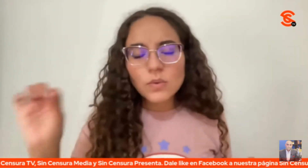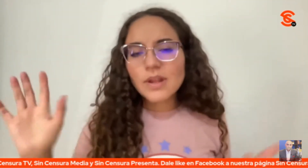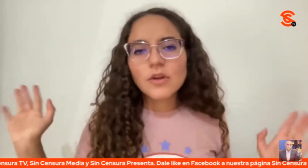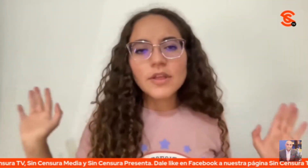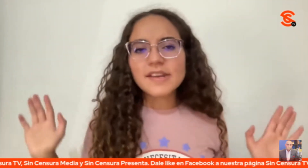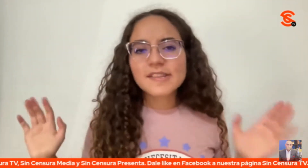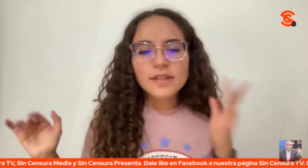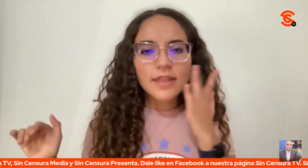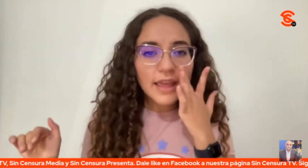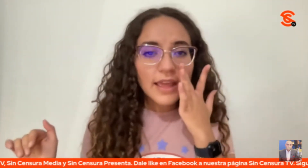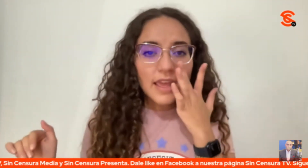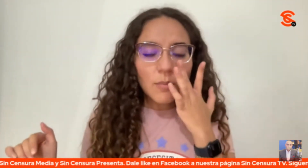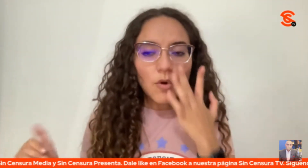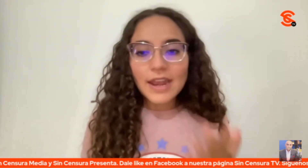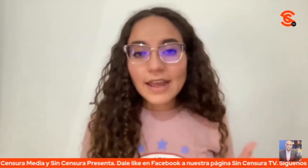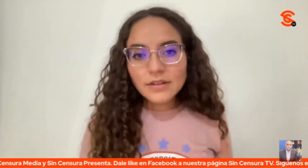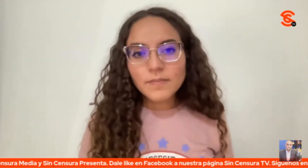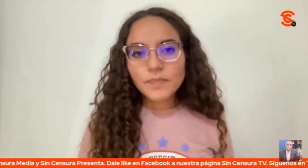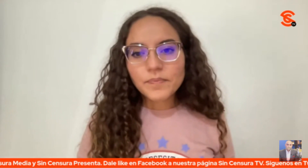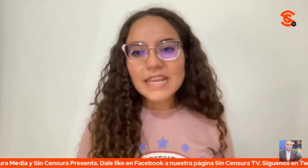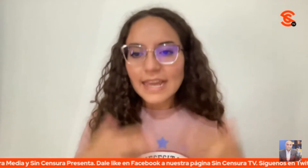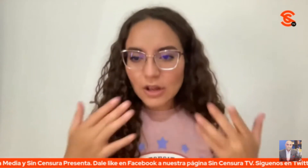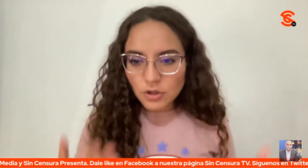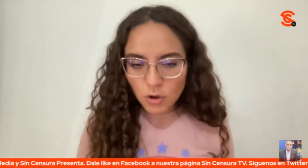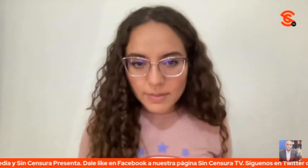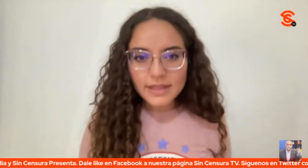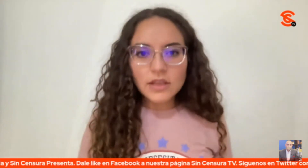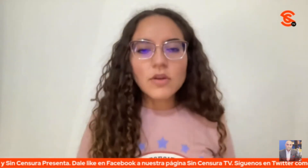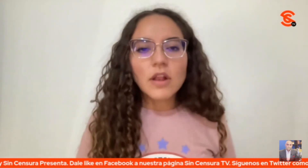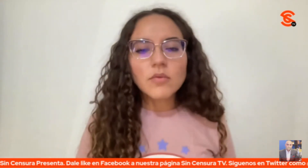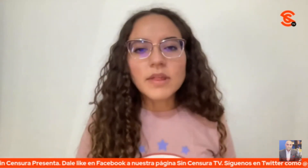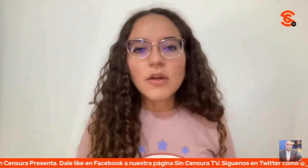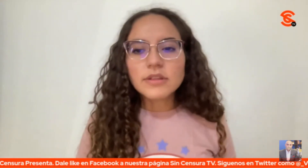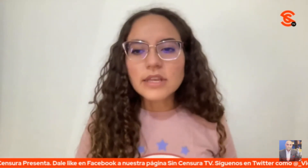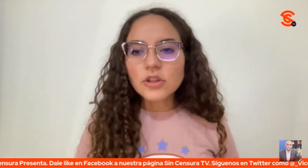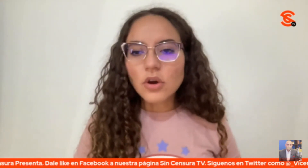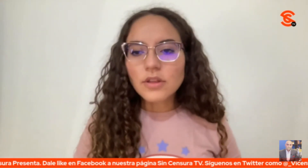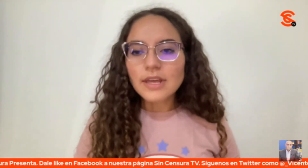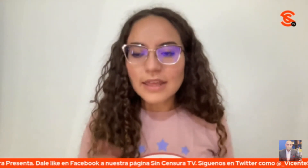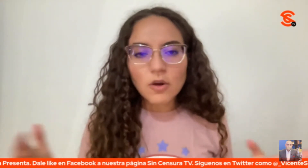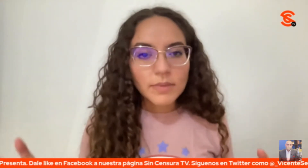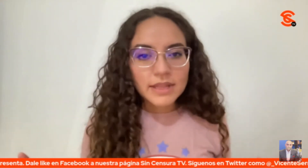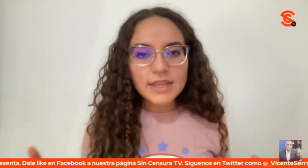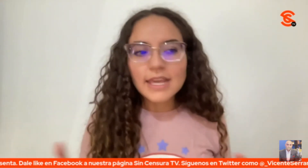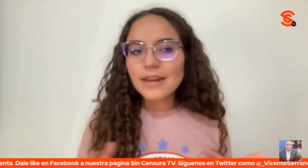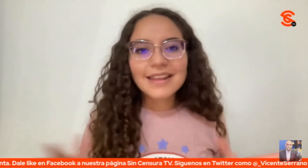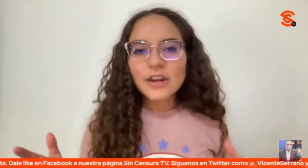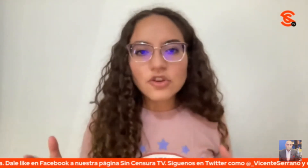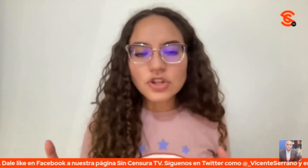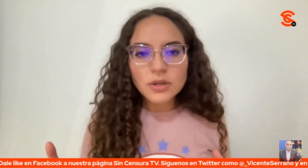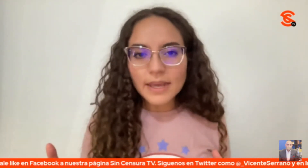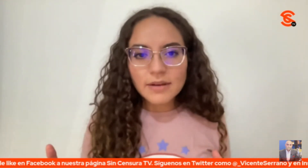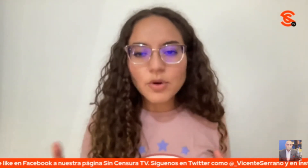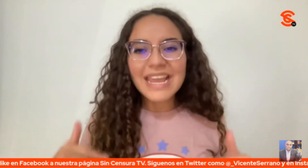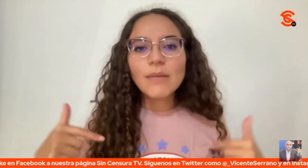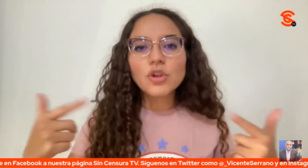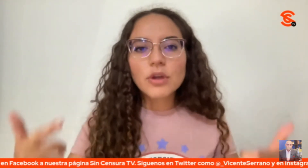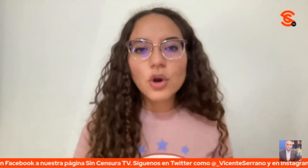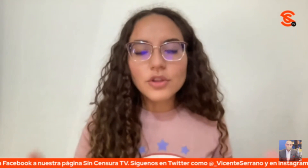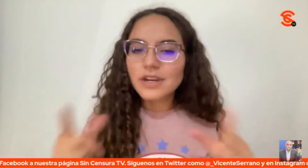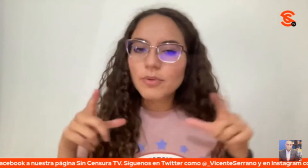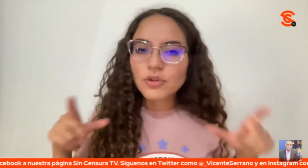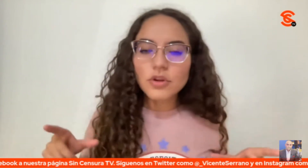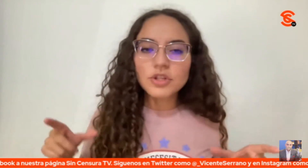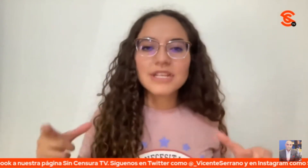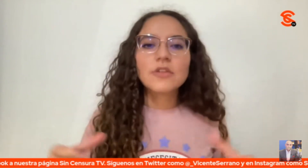Ricardo estaba en un hilo de irse de Morena, y que lo comenté yo en algún video en TikTok, que comenté y dije, Ricardo no se va a ir porque él